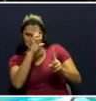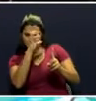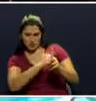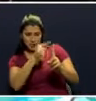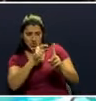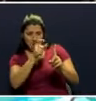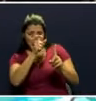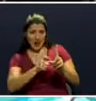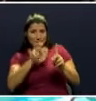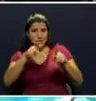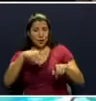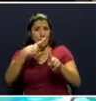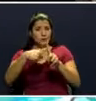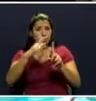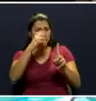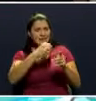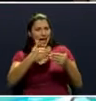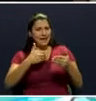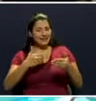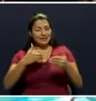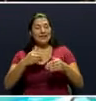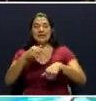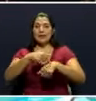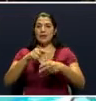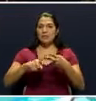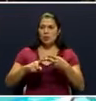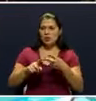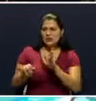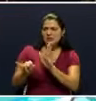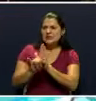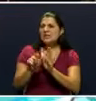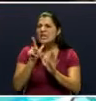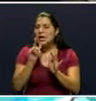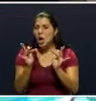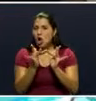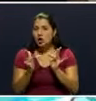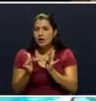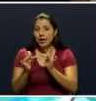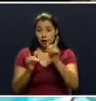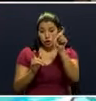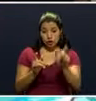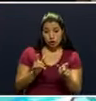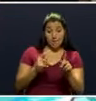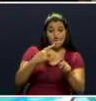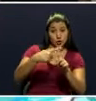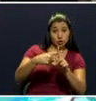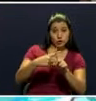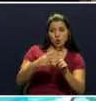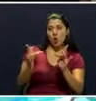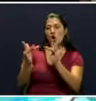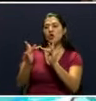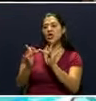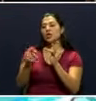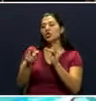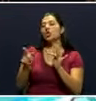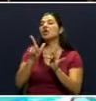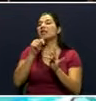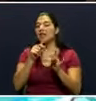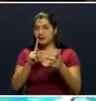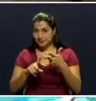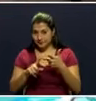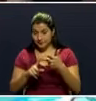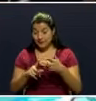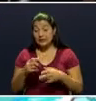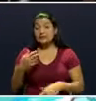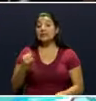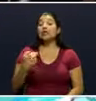de los contactos, contención de los contactos, seguimiento de estos contactos. Y hablan las organizaciones internacionales que aunque